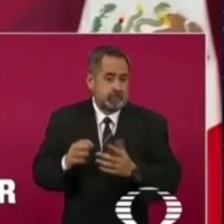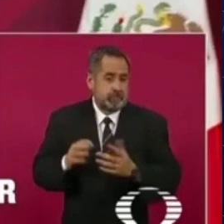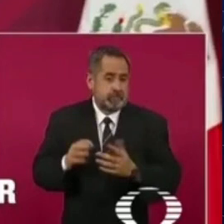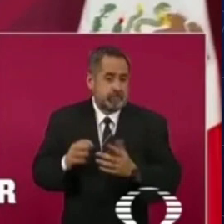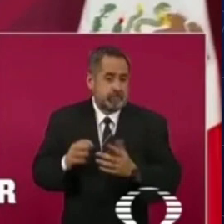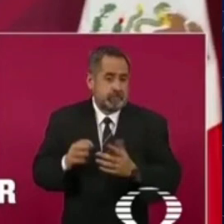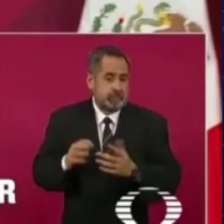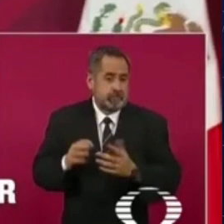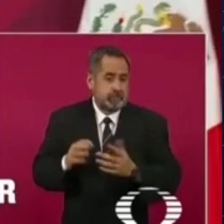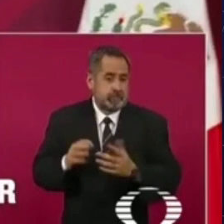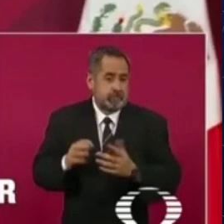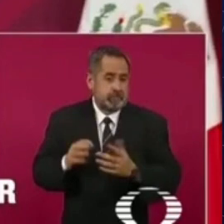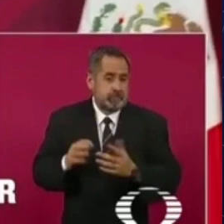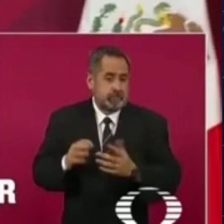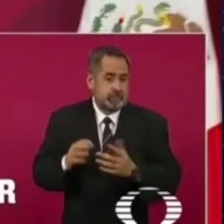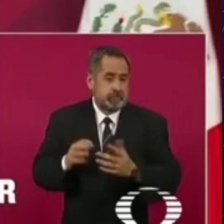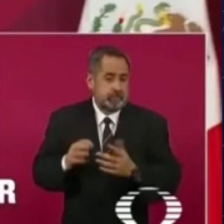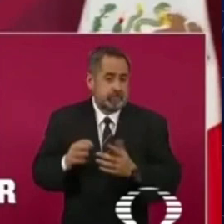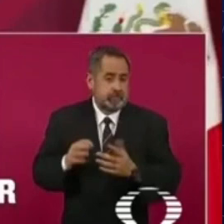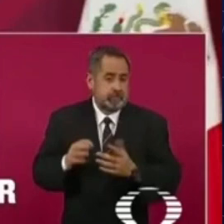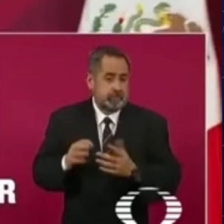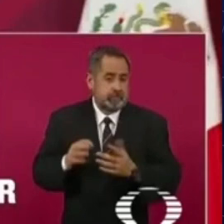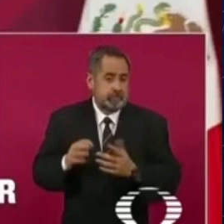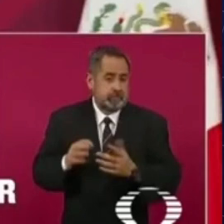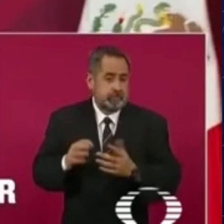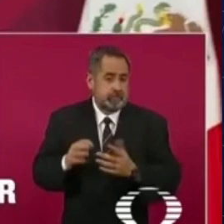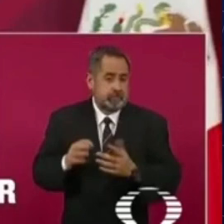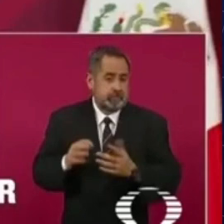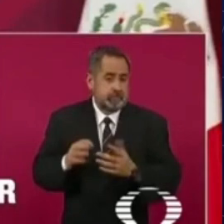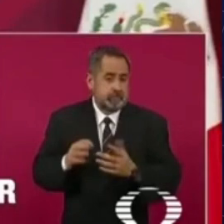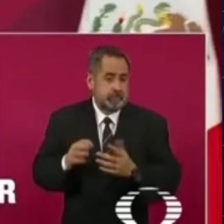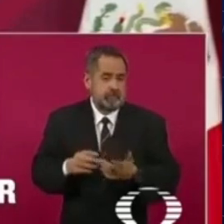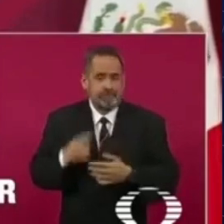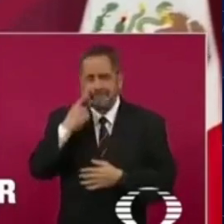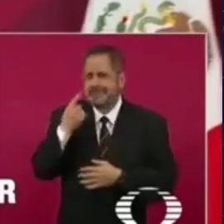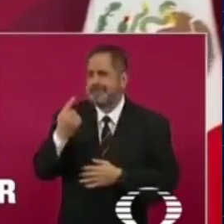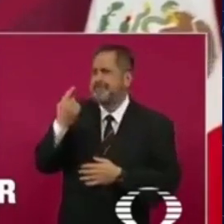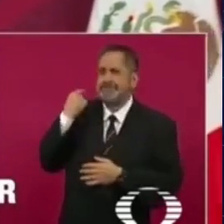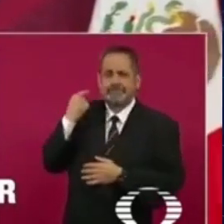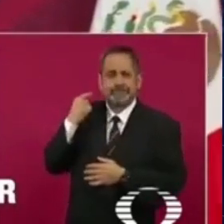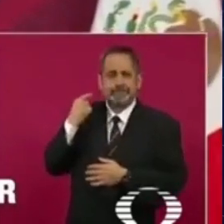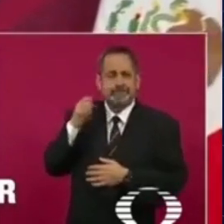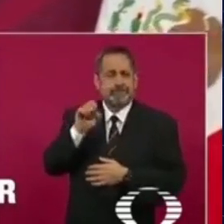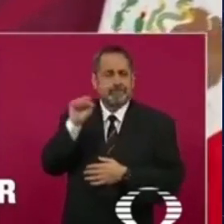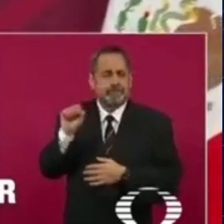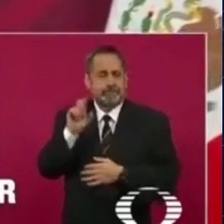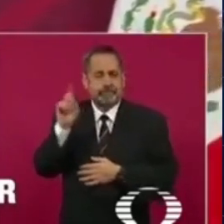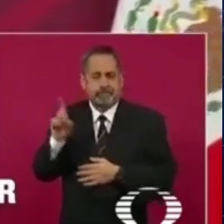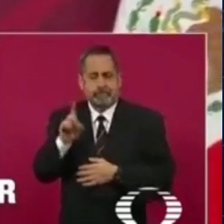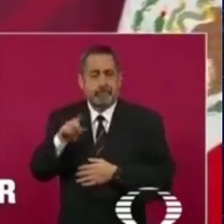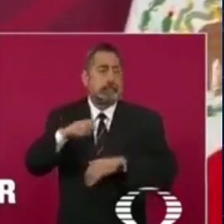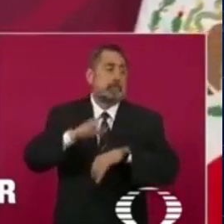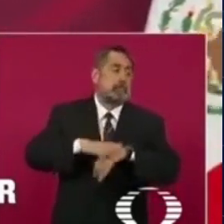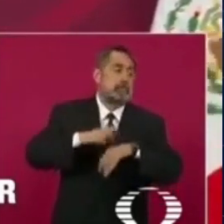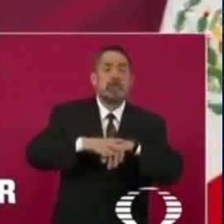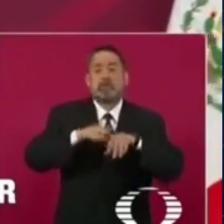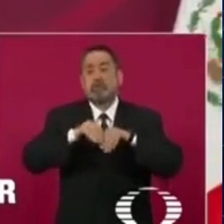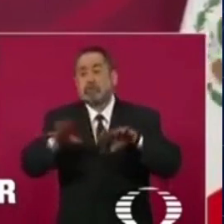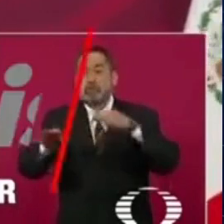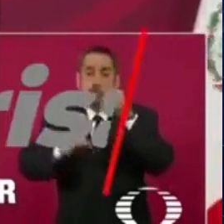un contratista gubernamental, ¿es un acto de corrupción? Sí. Salió el escándalo de que